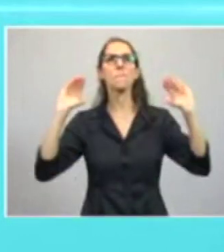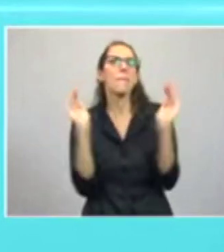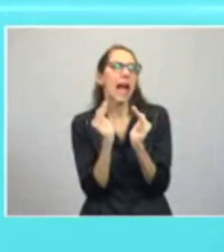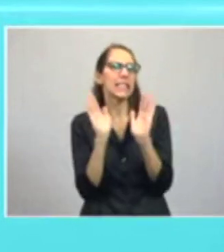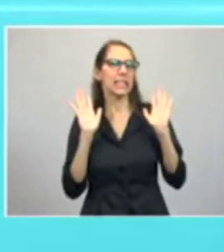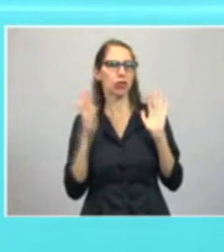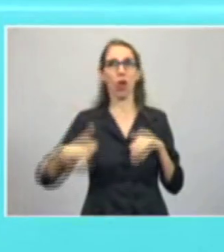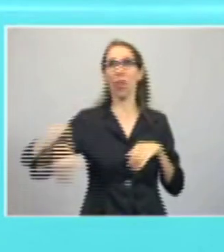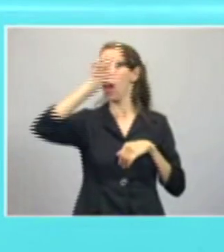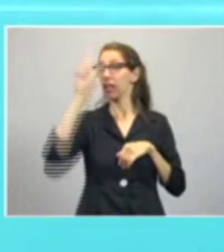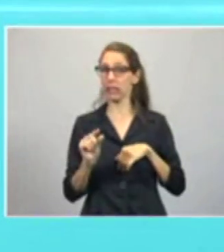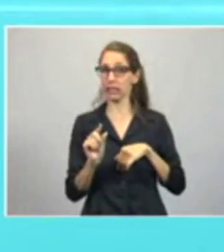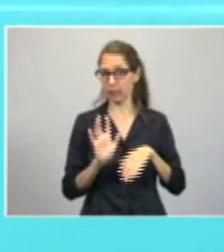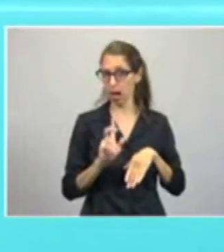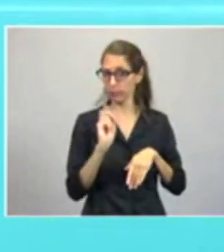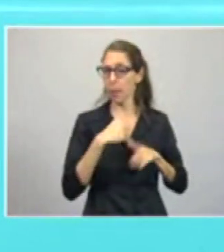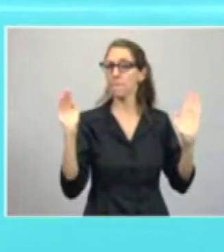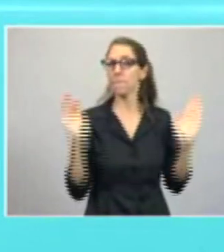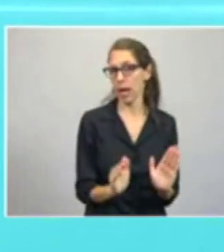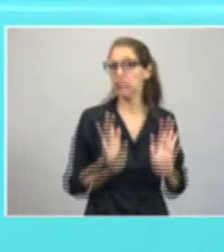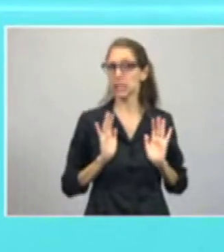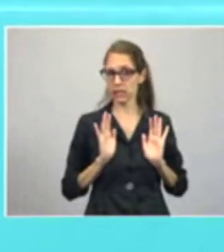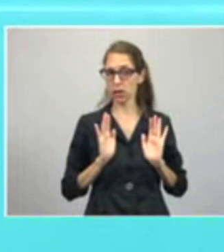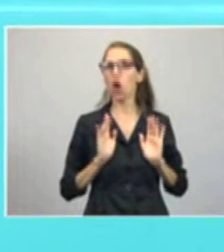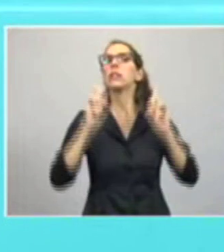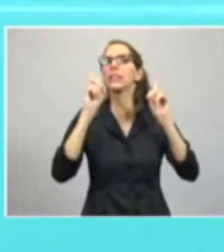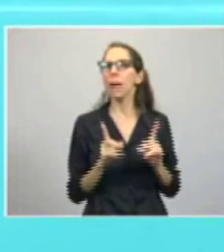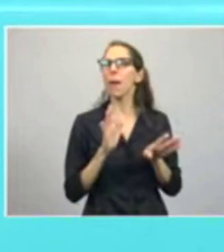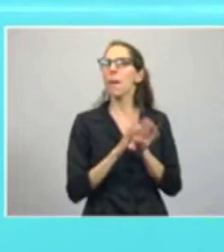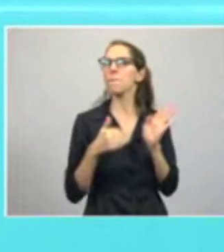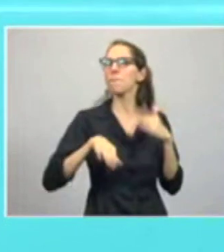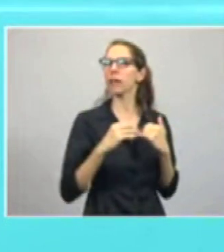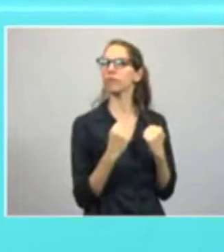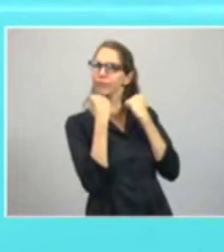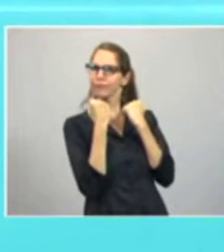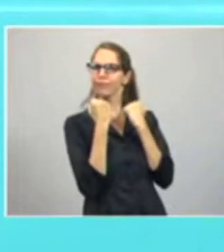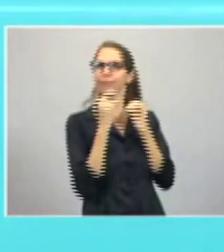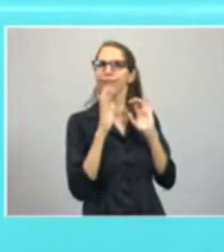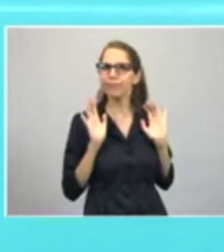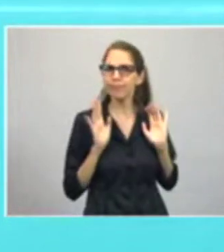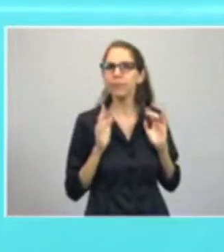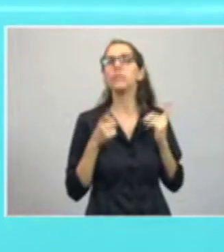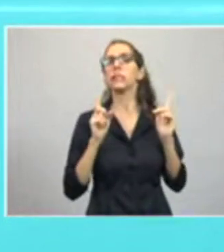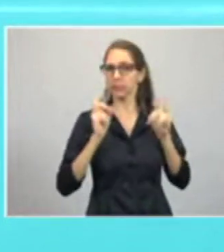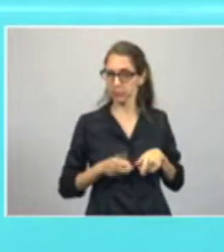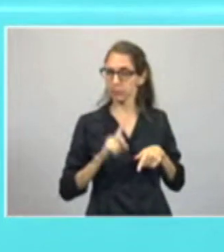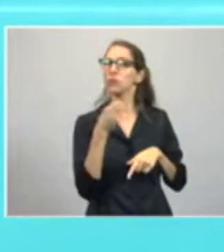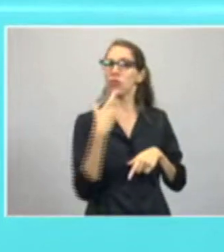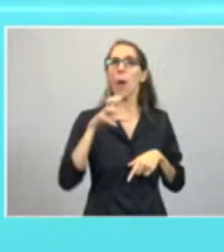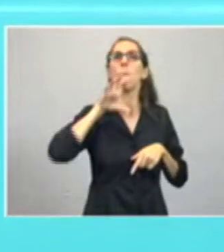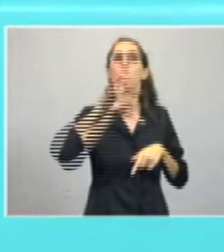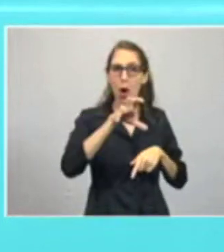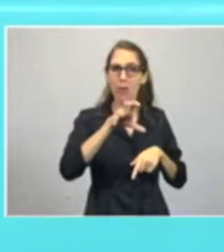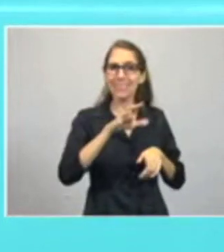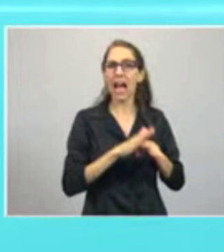Argentina en la Provincia de Buenos Aires, tenemos al Estado más austero de la República Argentina y somos la provincia que menos